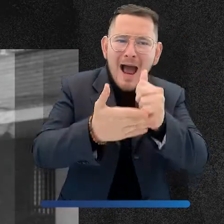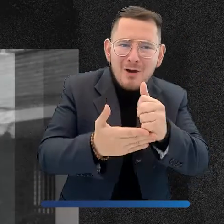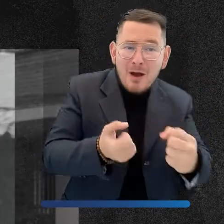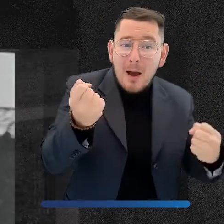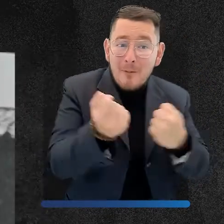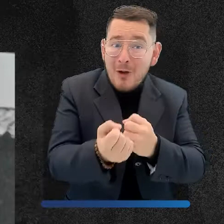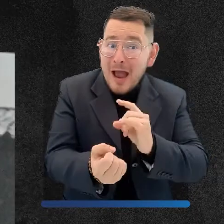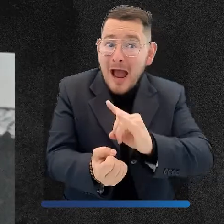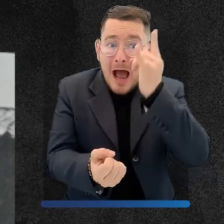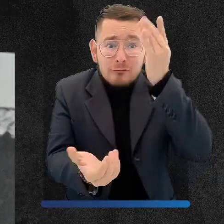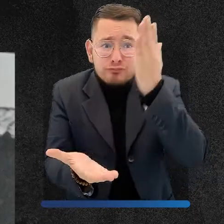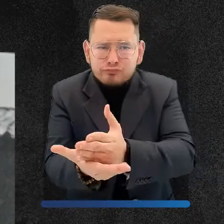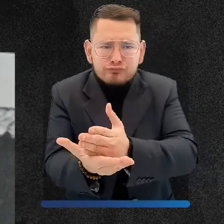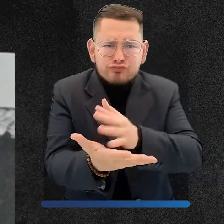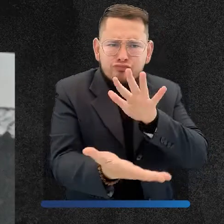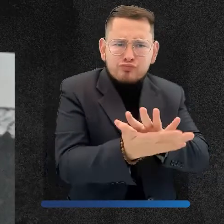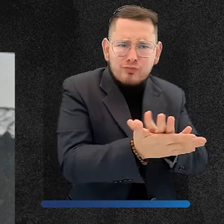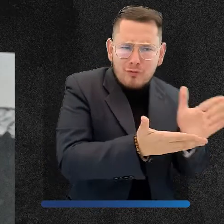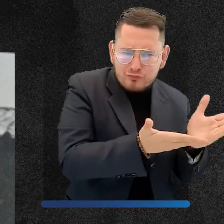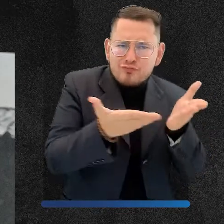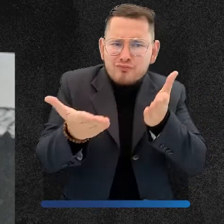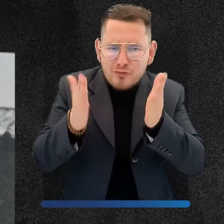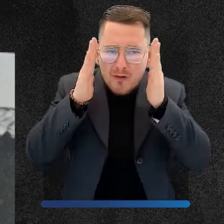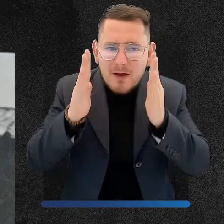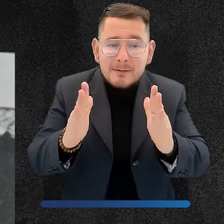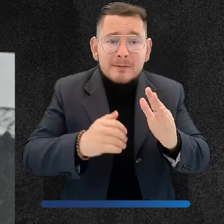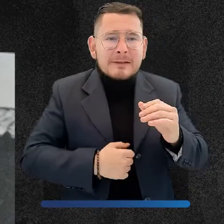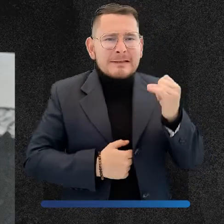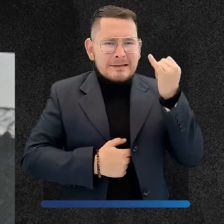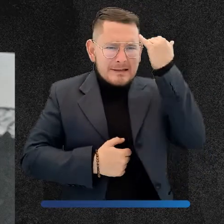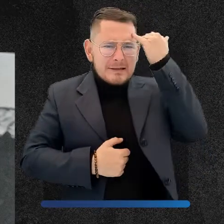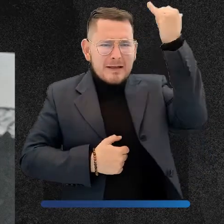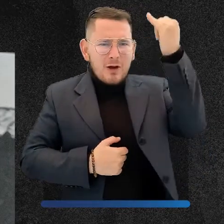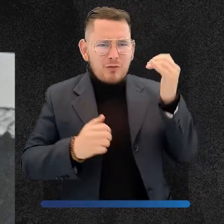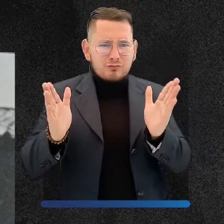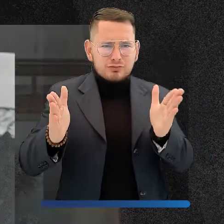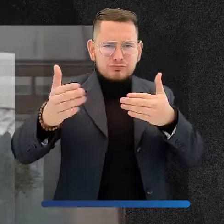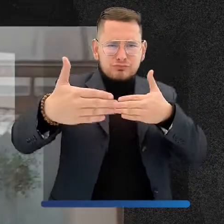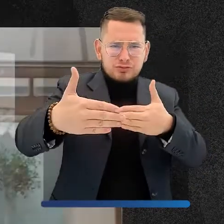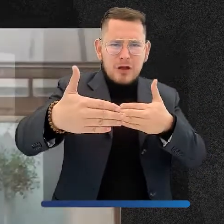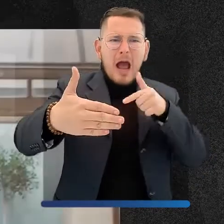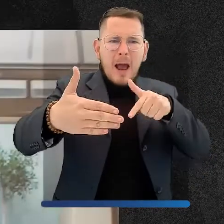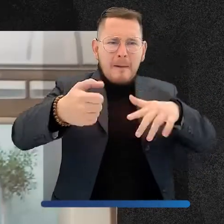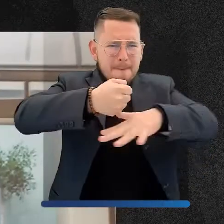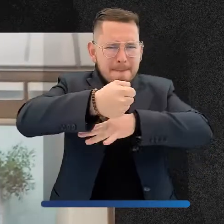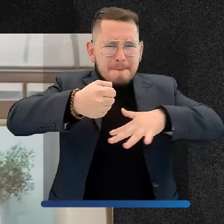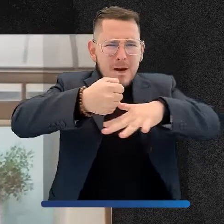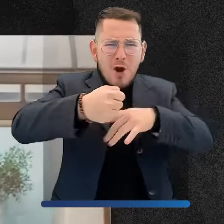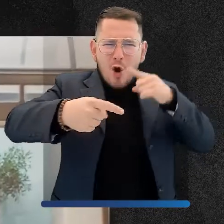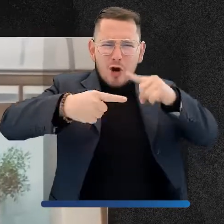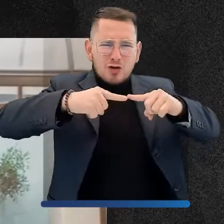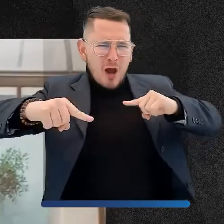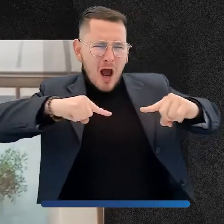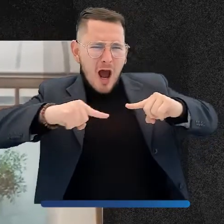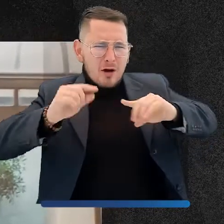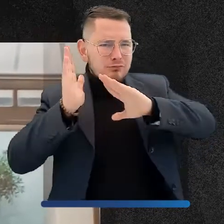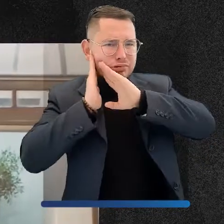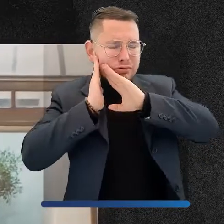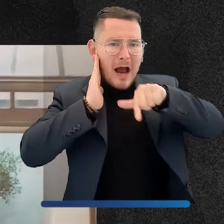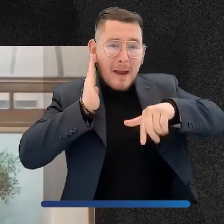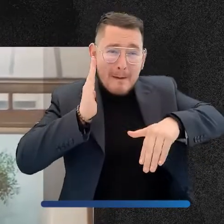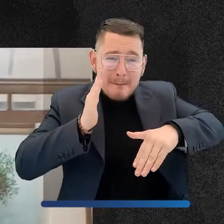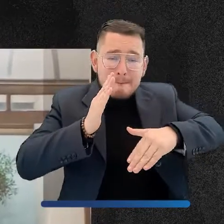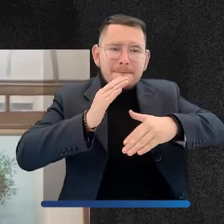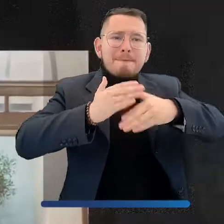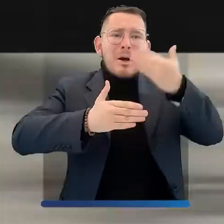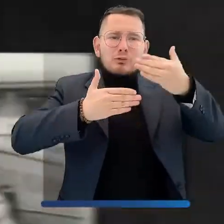Así, con dos pequeñas casetas que servirían de dormitorio y área administrativa, nació uno de los mejores cuerpos de bomberos del